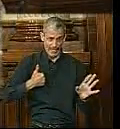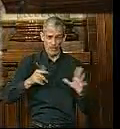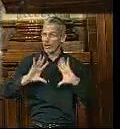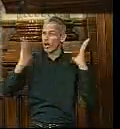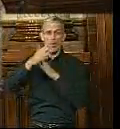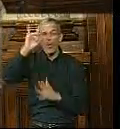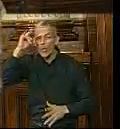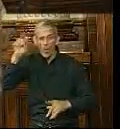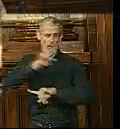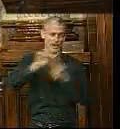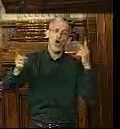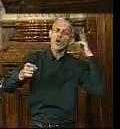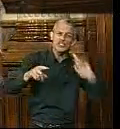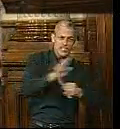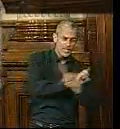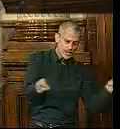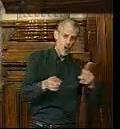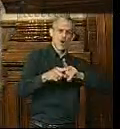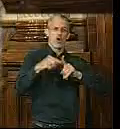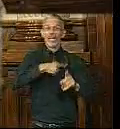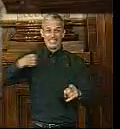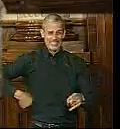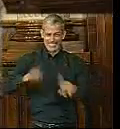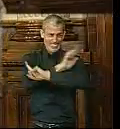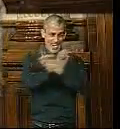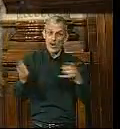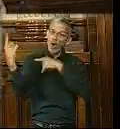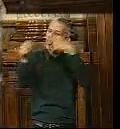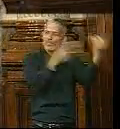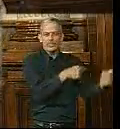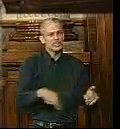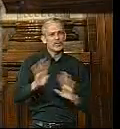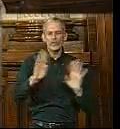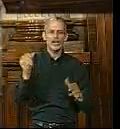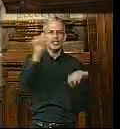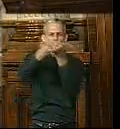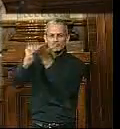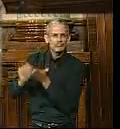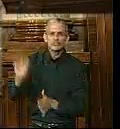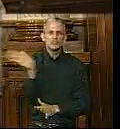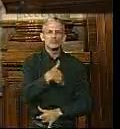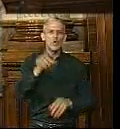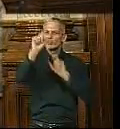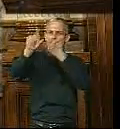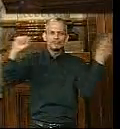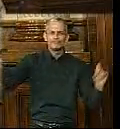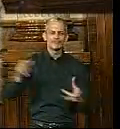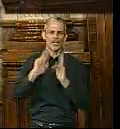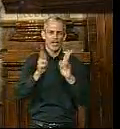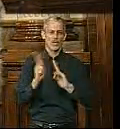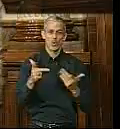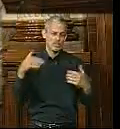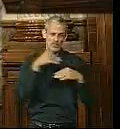habla en Uruguay, no se habla en Chile, no se habla en China. No, entonces cada país tiene su propio, sí. Eso